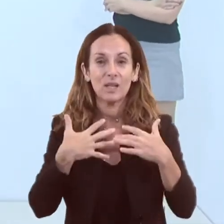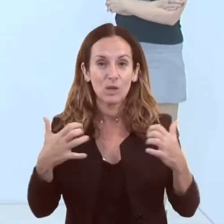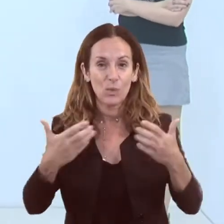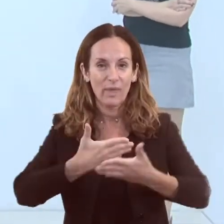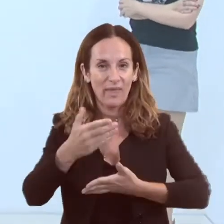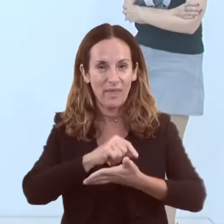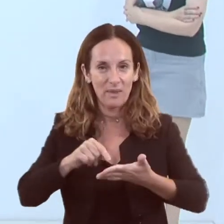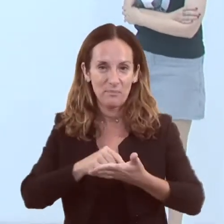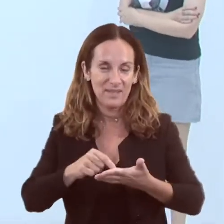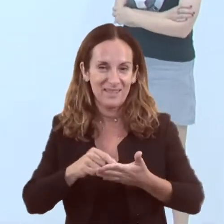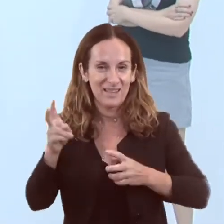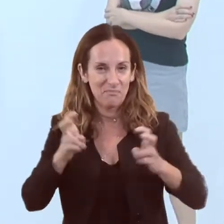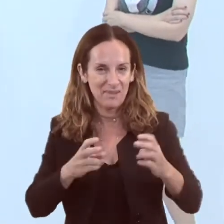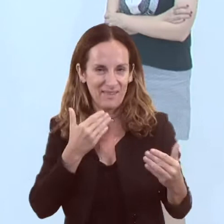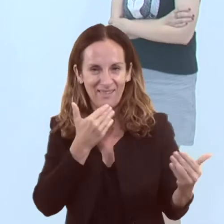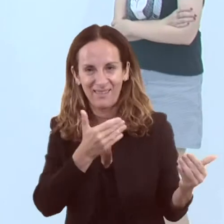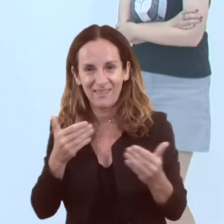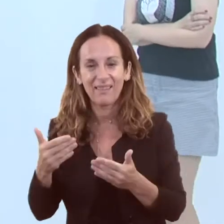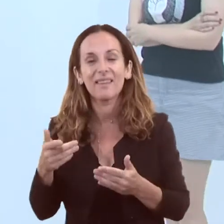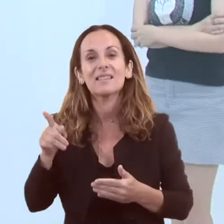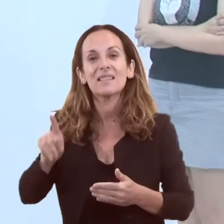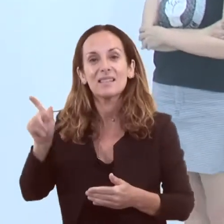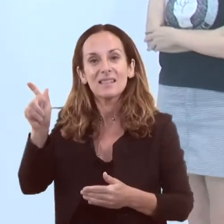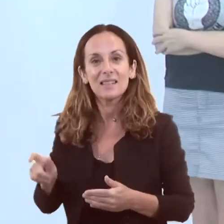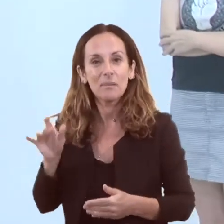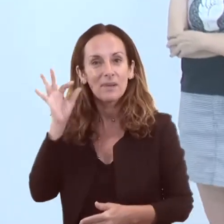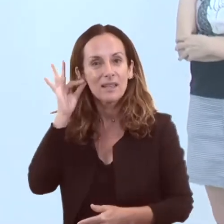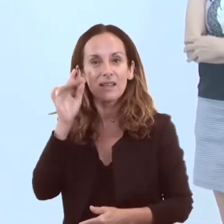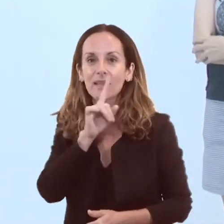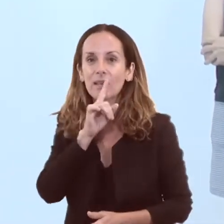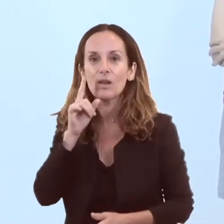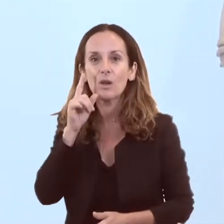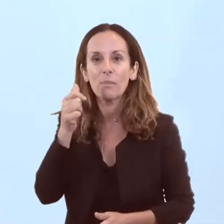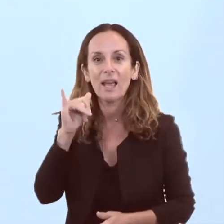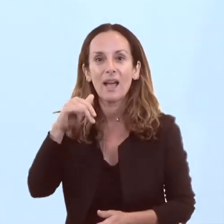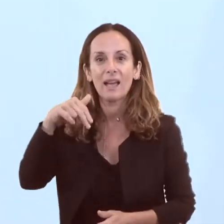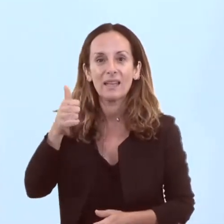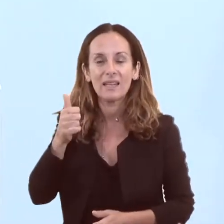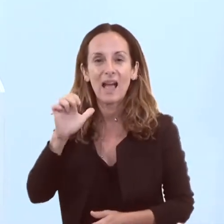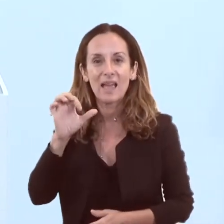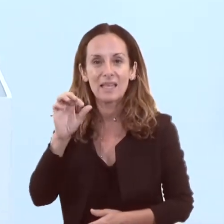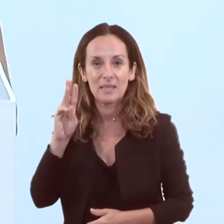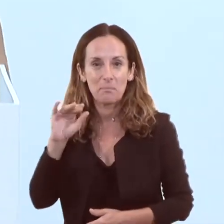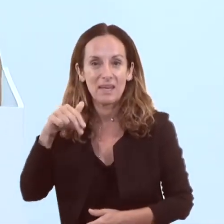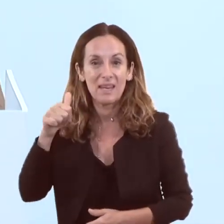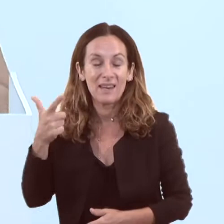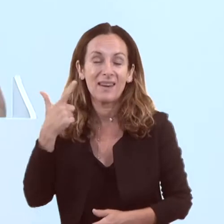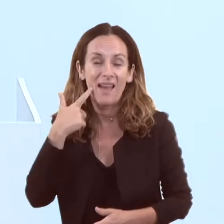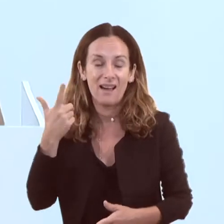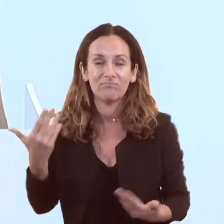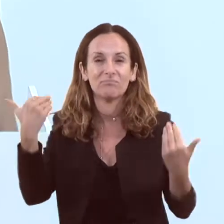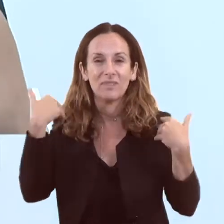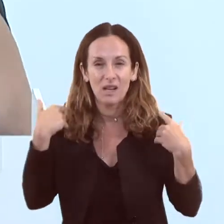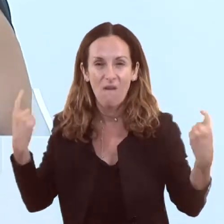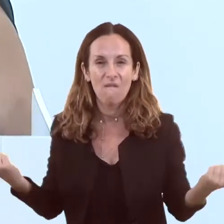la prensa Gracias también espina como responsable de fonarco organiza que festival de nit Y por supuesto sobre todo de Santiago Cerón de aquí